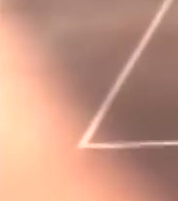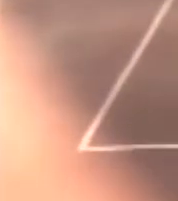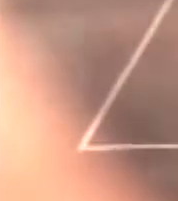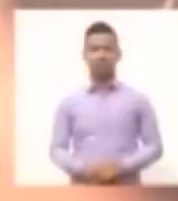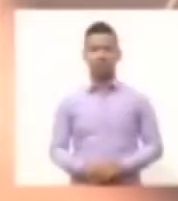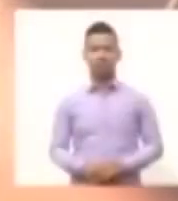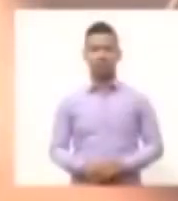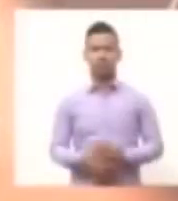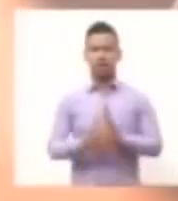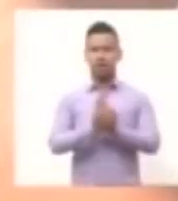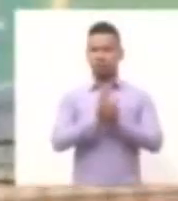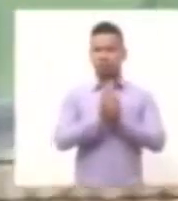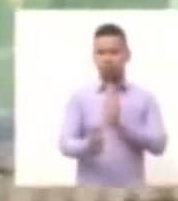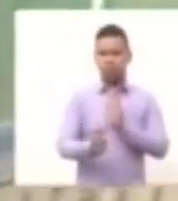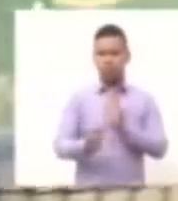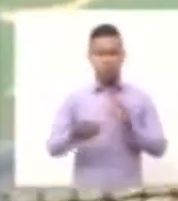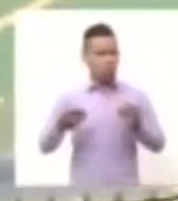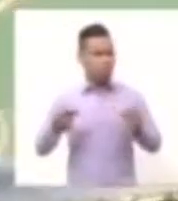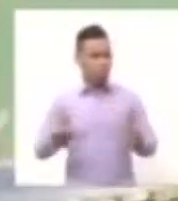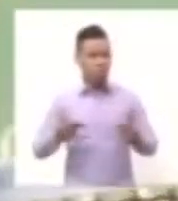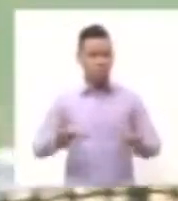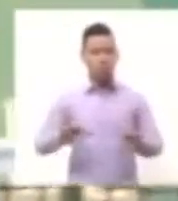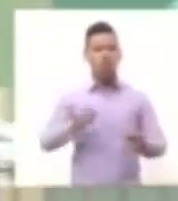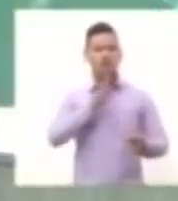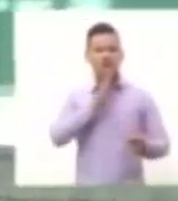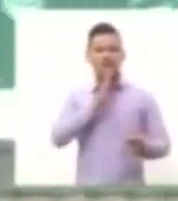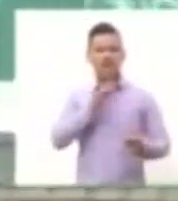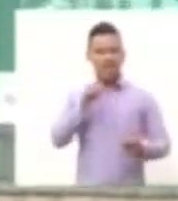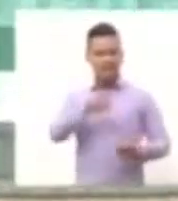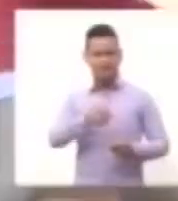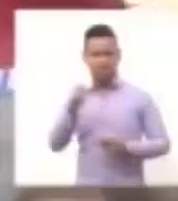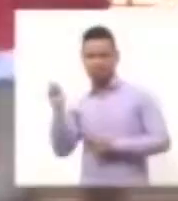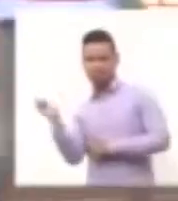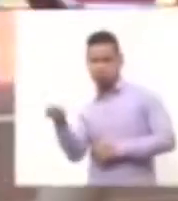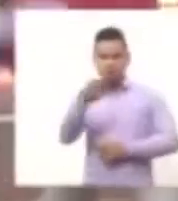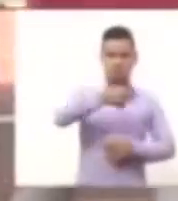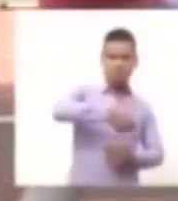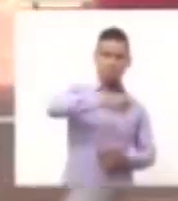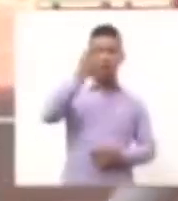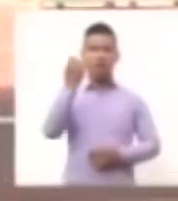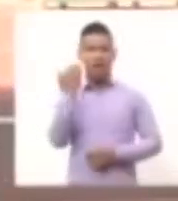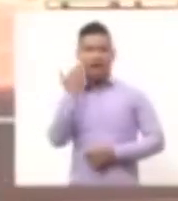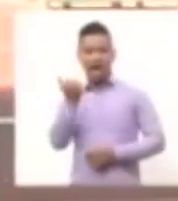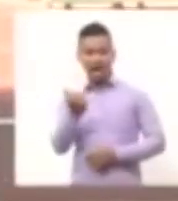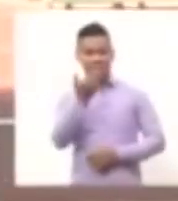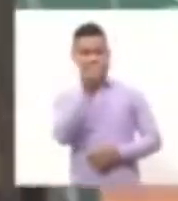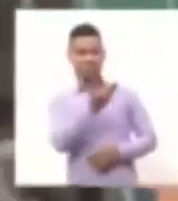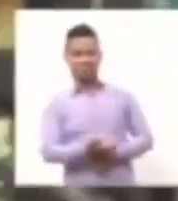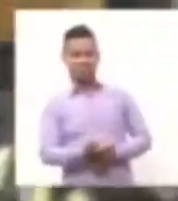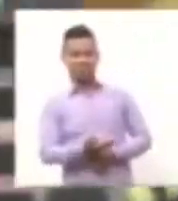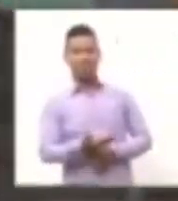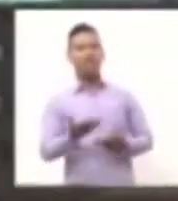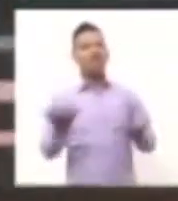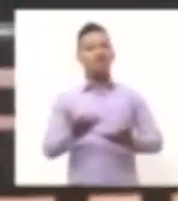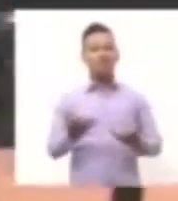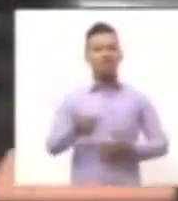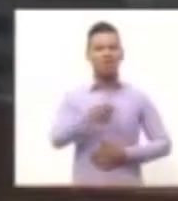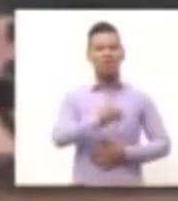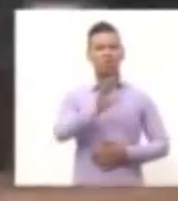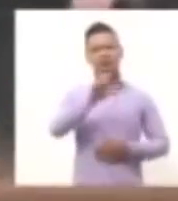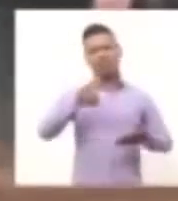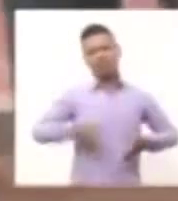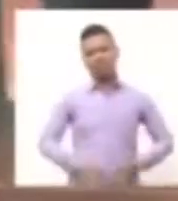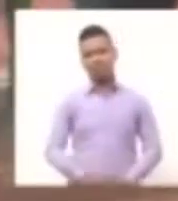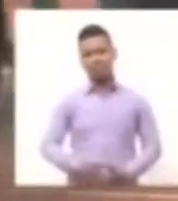Tiene ágiles movimientos y facilidad con la raqueta, como cualquier chica de su edad. Pero entre esta británica de 16 años y cualquier